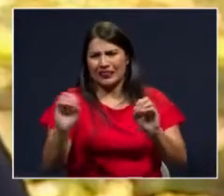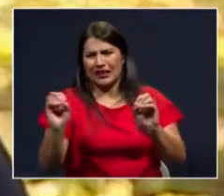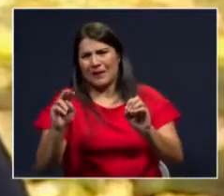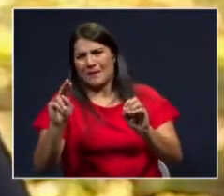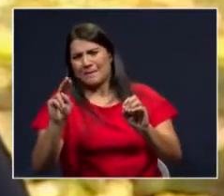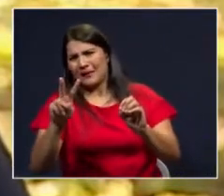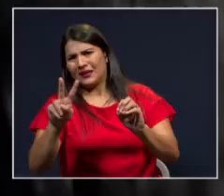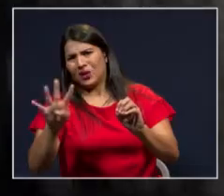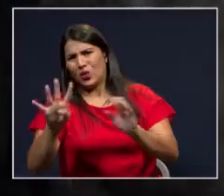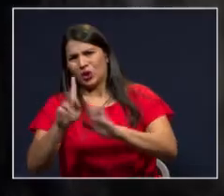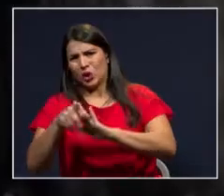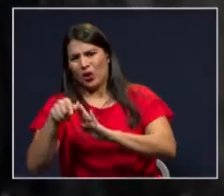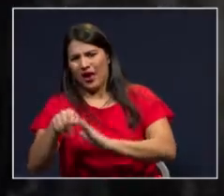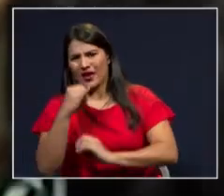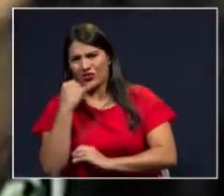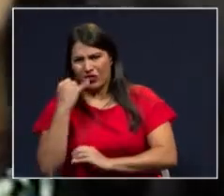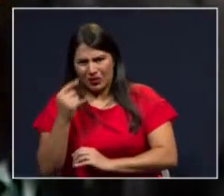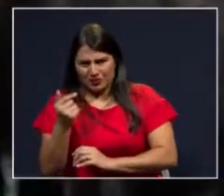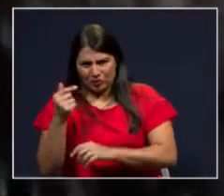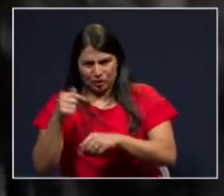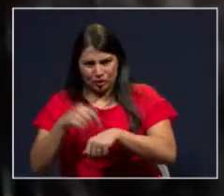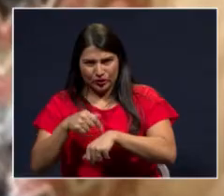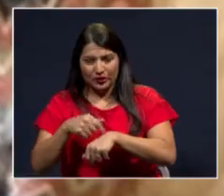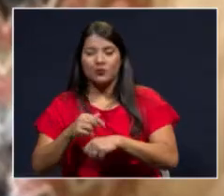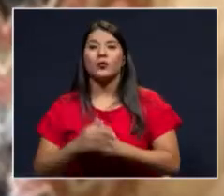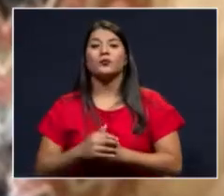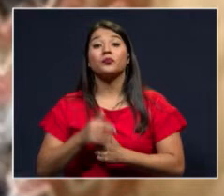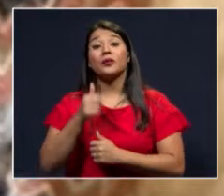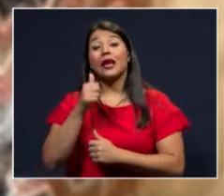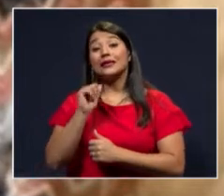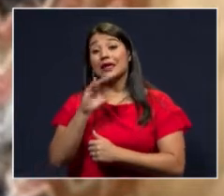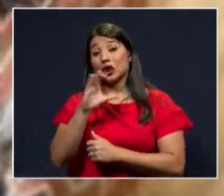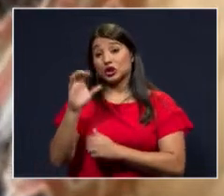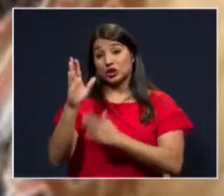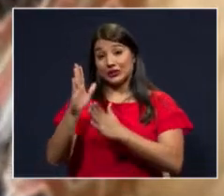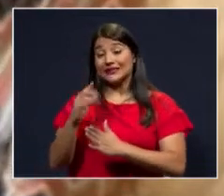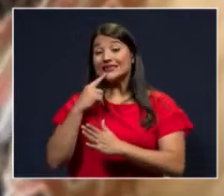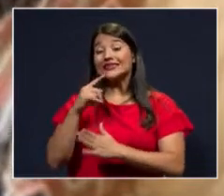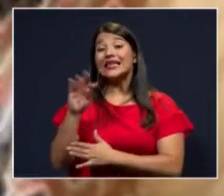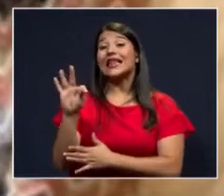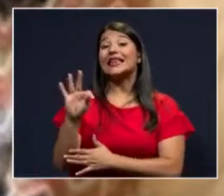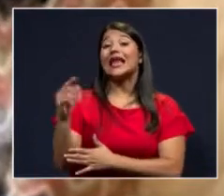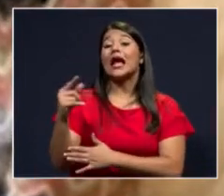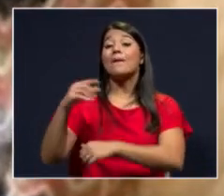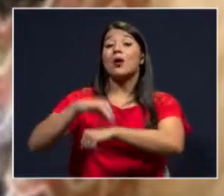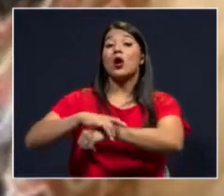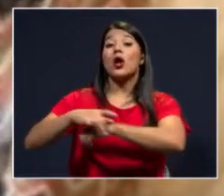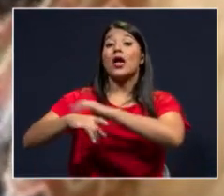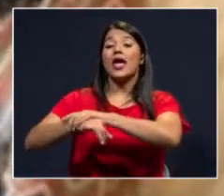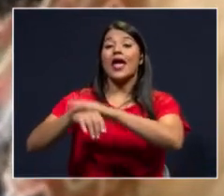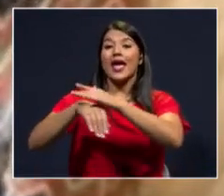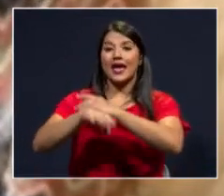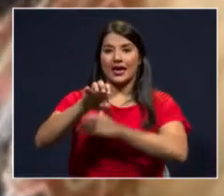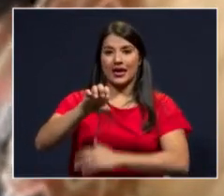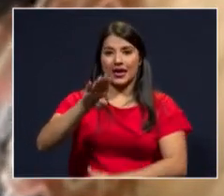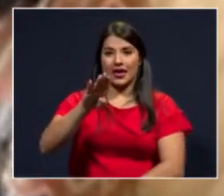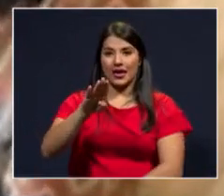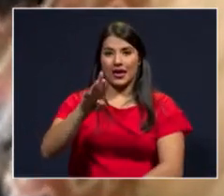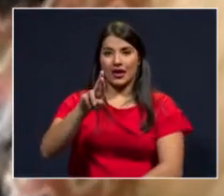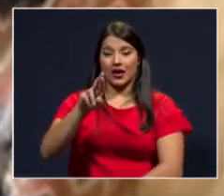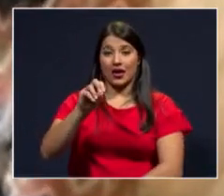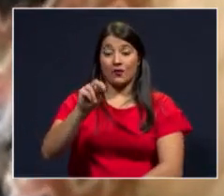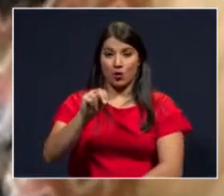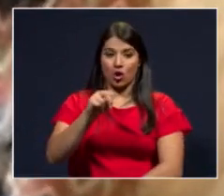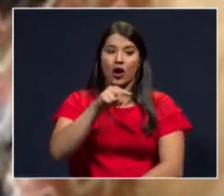en territorio israelí. Ayer el cónsul costarricense dijo que Tatiana Gamboa fue detenida en la ciudad de Hebrón, que se encuentra en